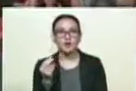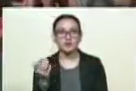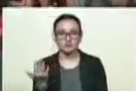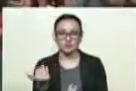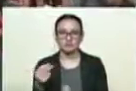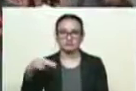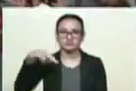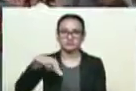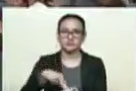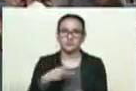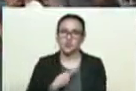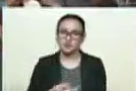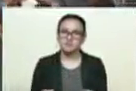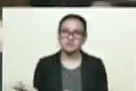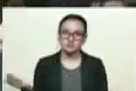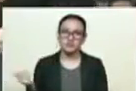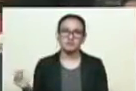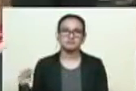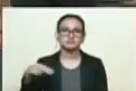Yo los invito.